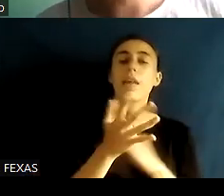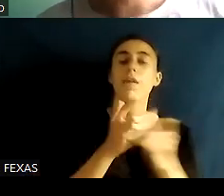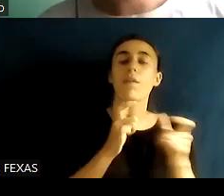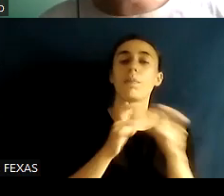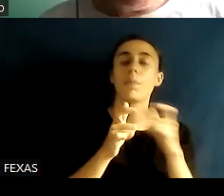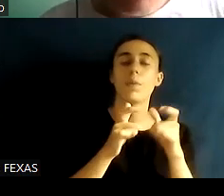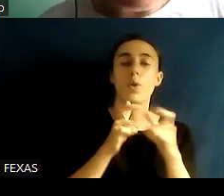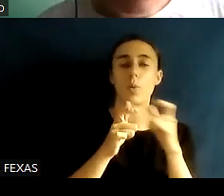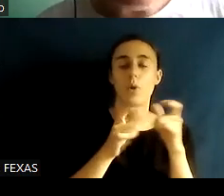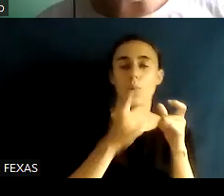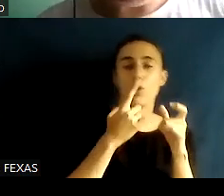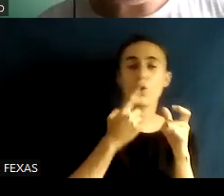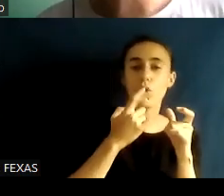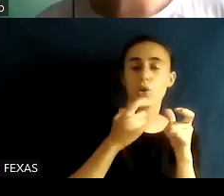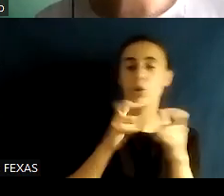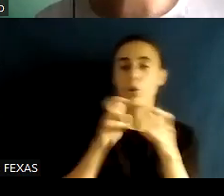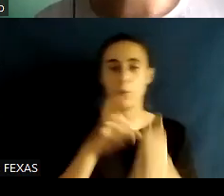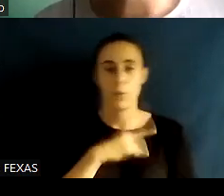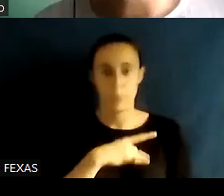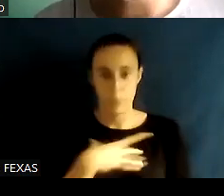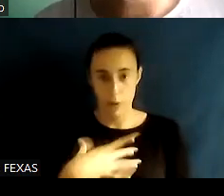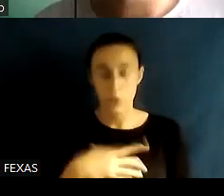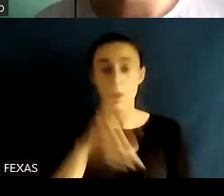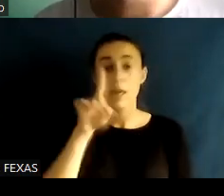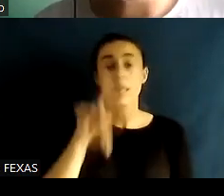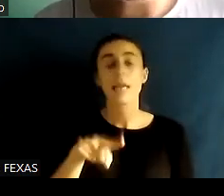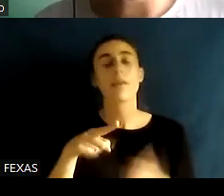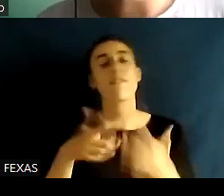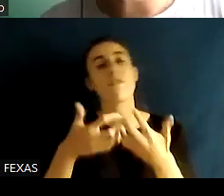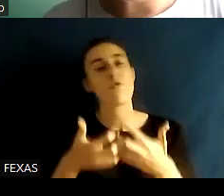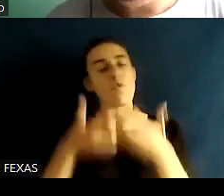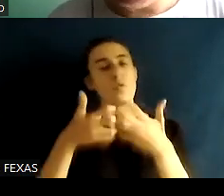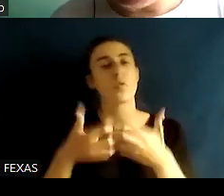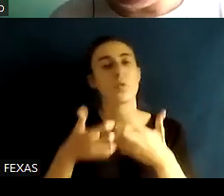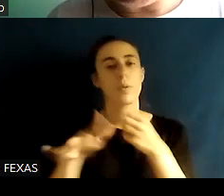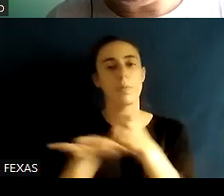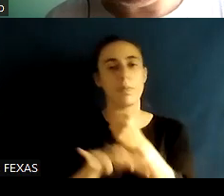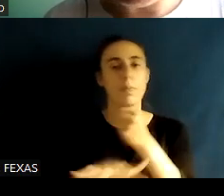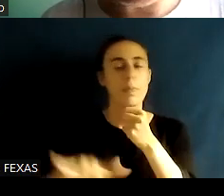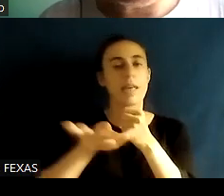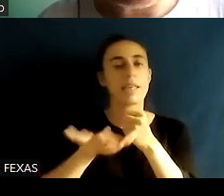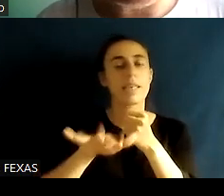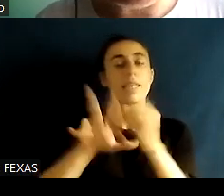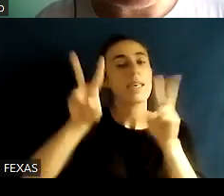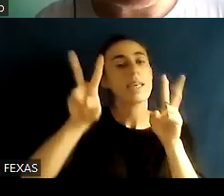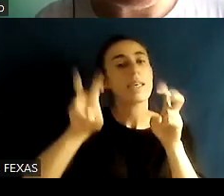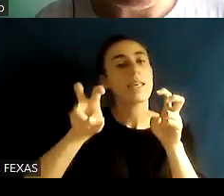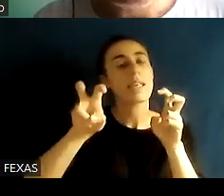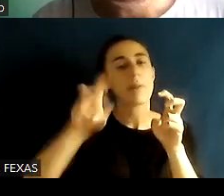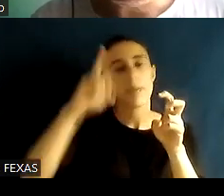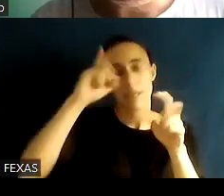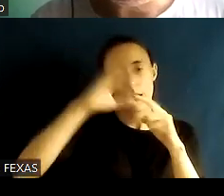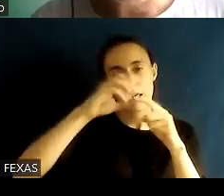blancos, pero también tiene una función primordial en todo lo que tiene que ver con la